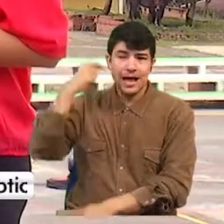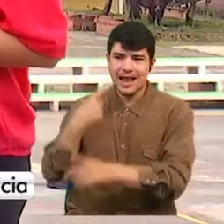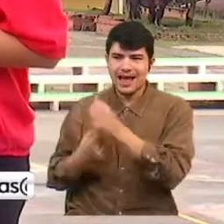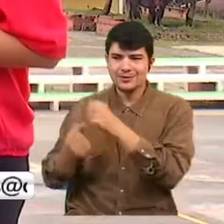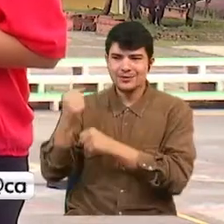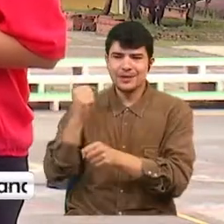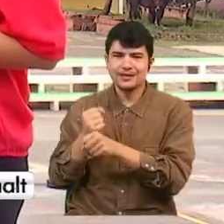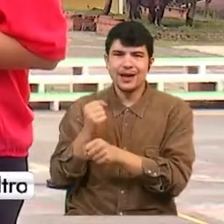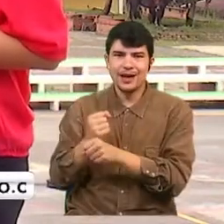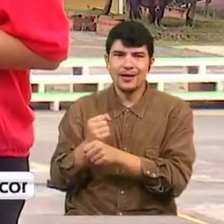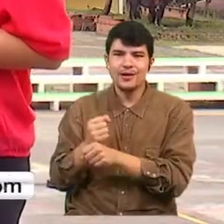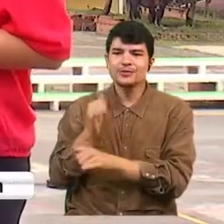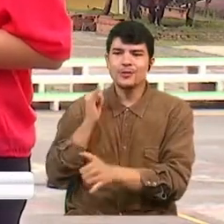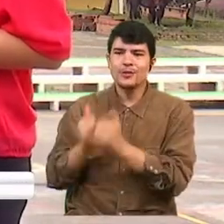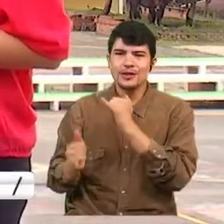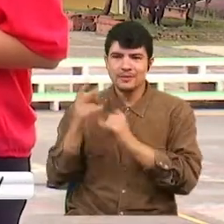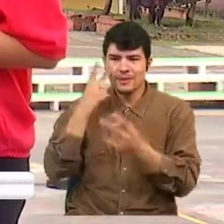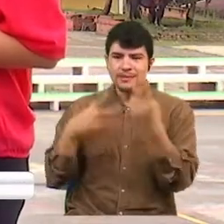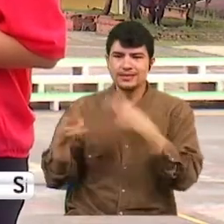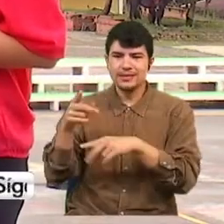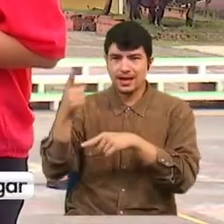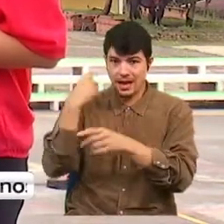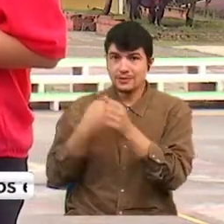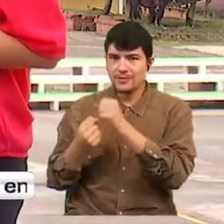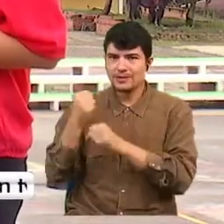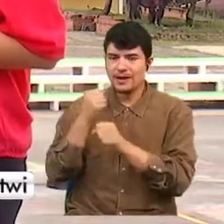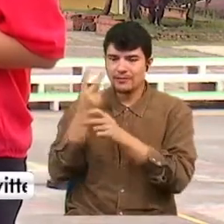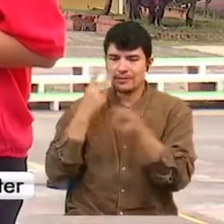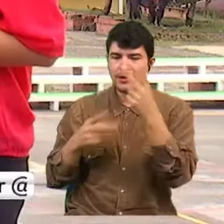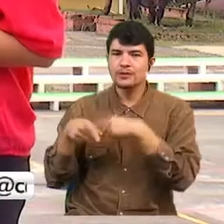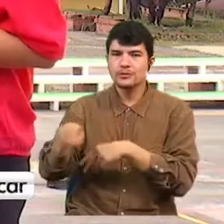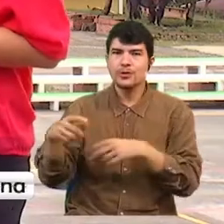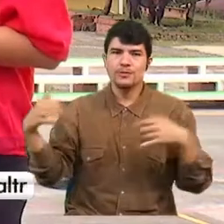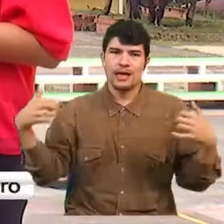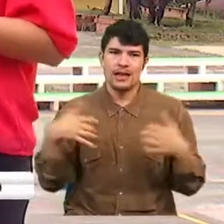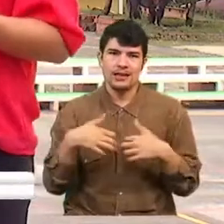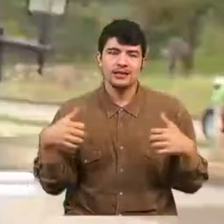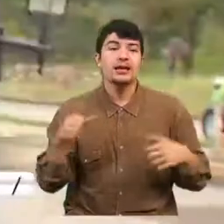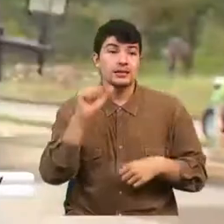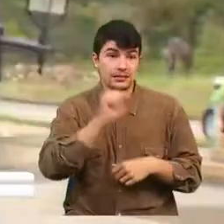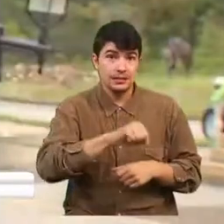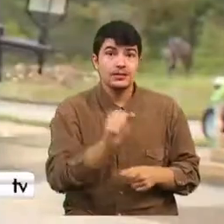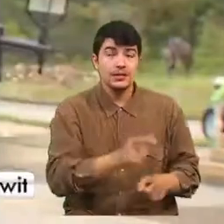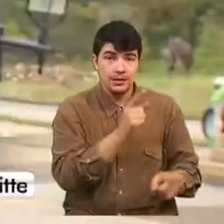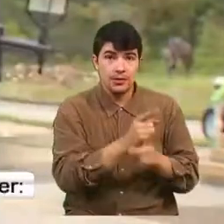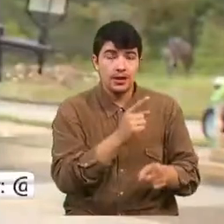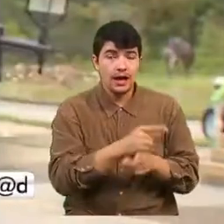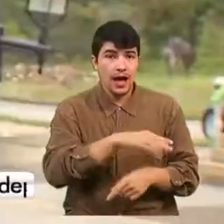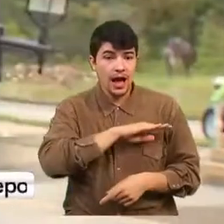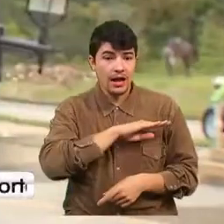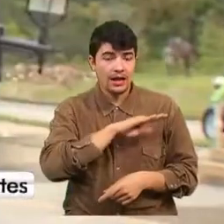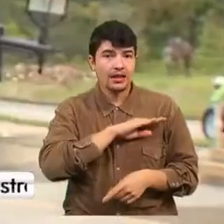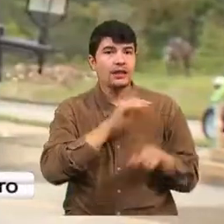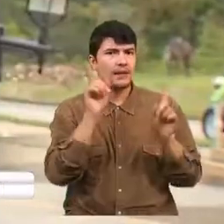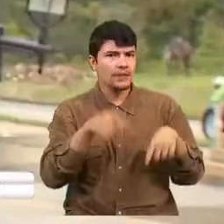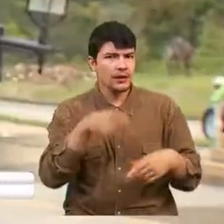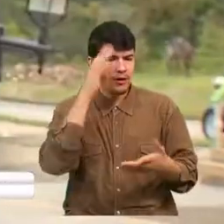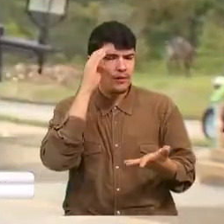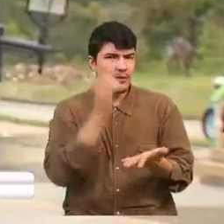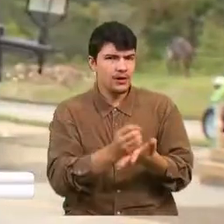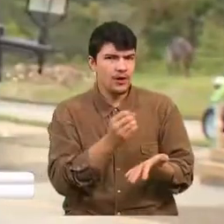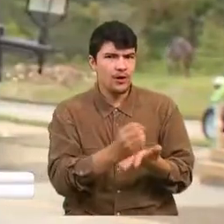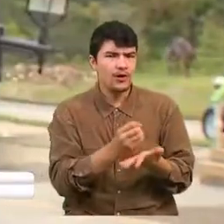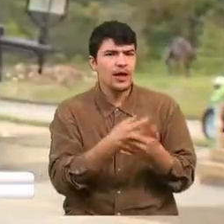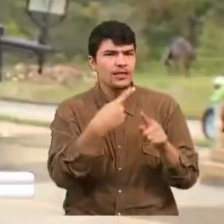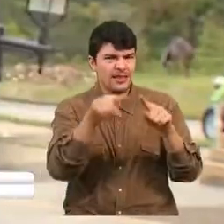anterior en su última visita que había hecho en el 2016 a la provincia de Vélez. Así es, y los alcaldes manifestaron asimismo